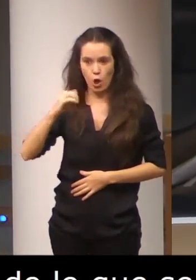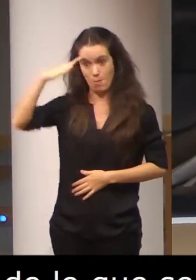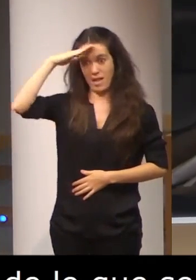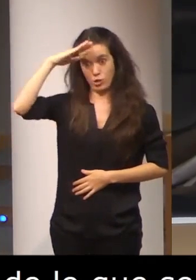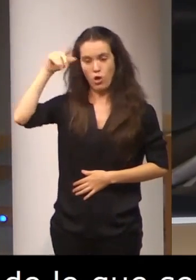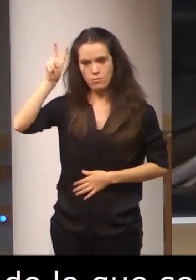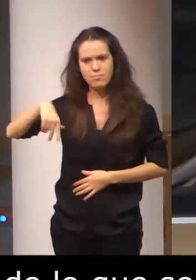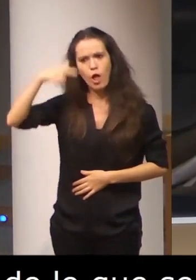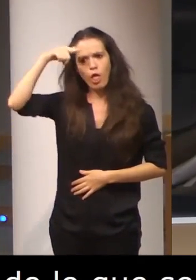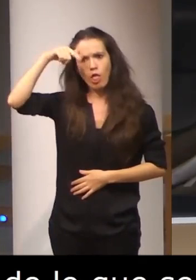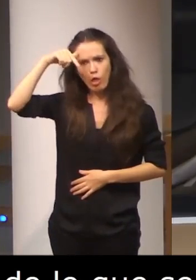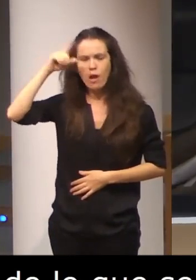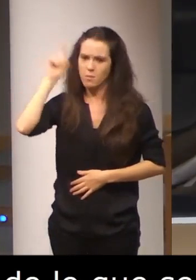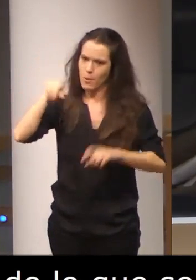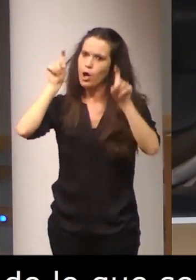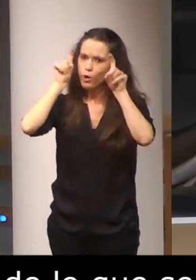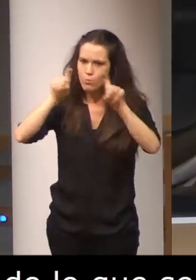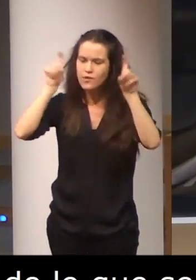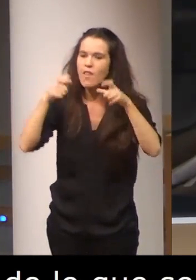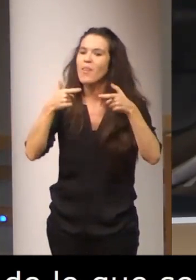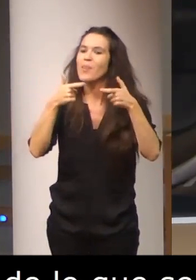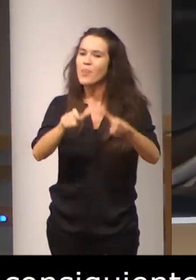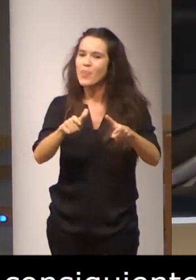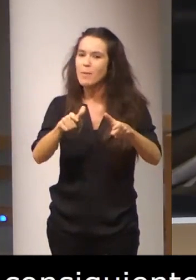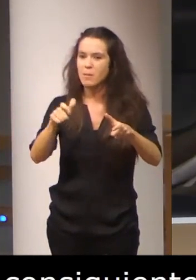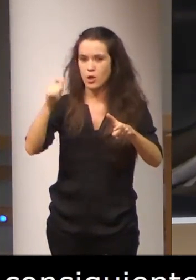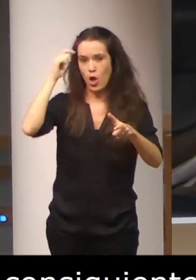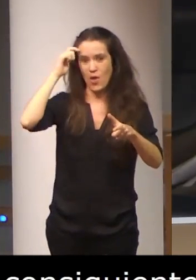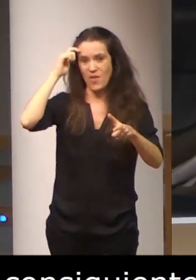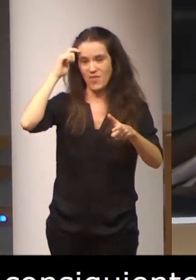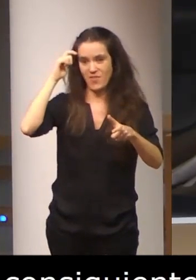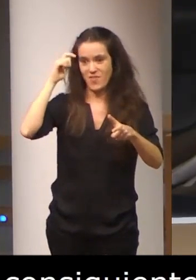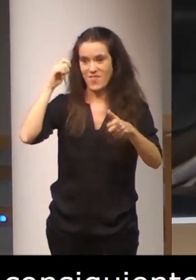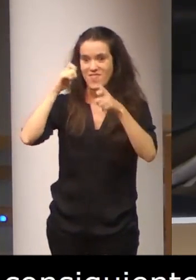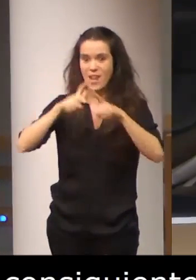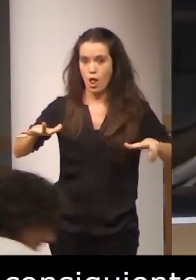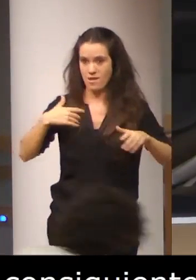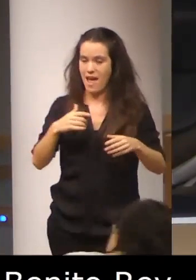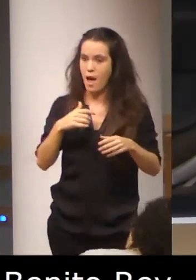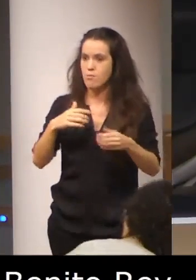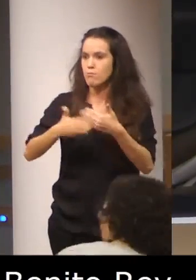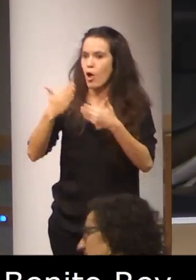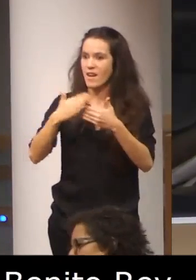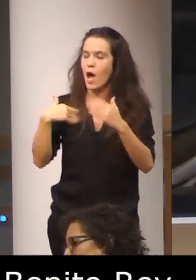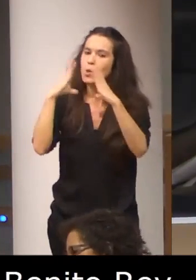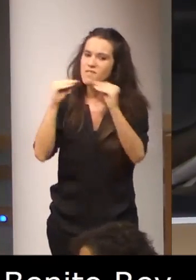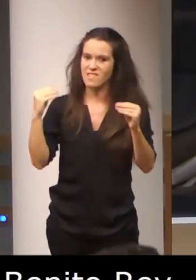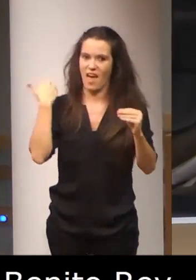doctora y profesora del Departamento de Filología Moderna de la Universidad de Alcalá de